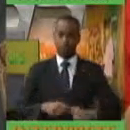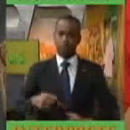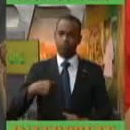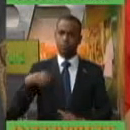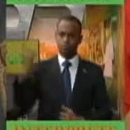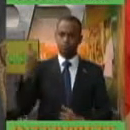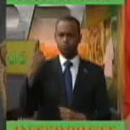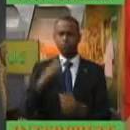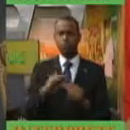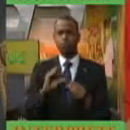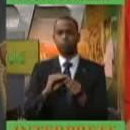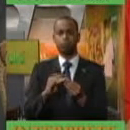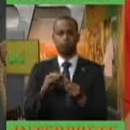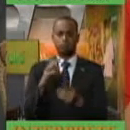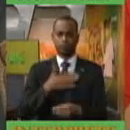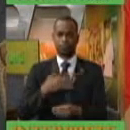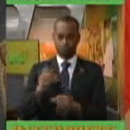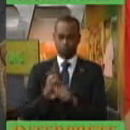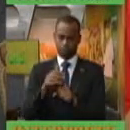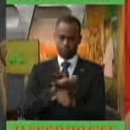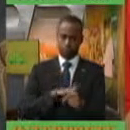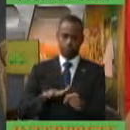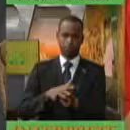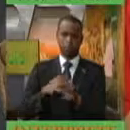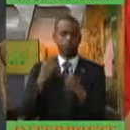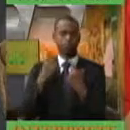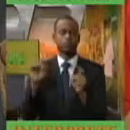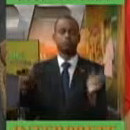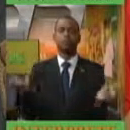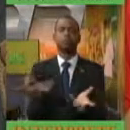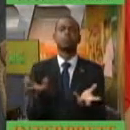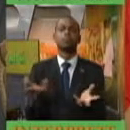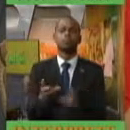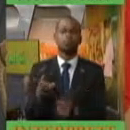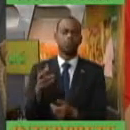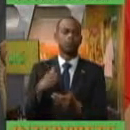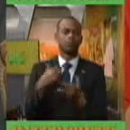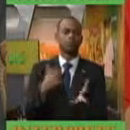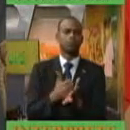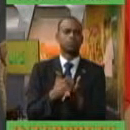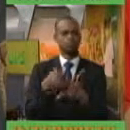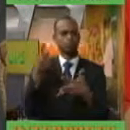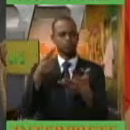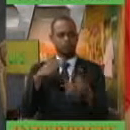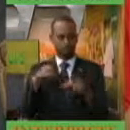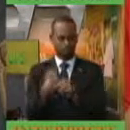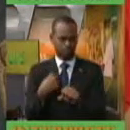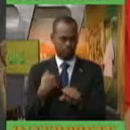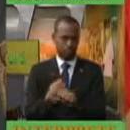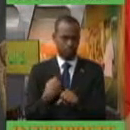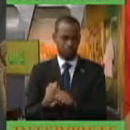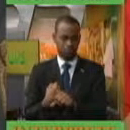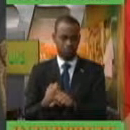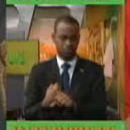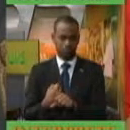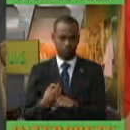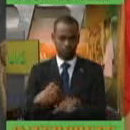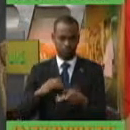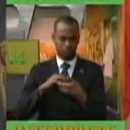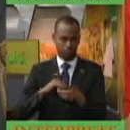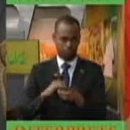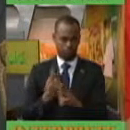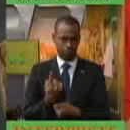digo que el mayor logro en mi zona de trabajo es poder lograr articular todo un trabajo, no solamente CONADIS